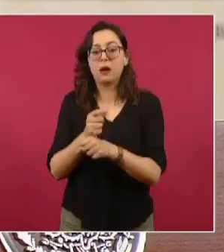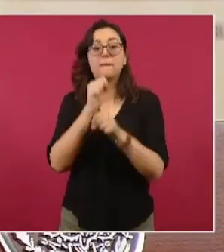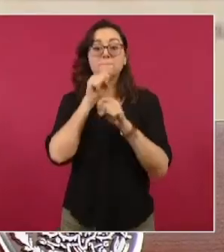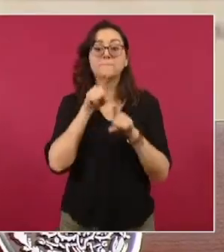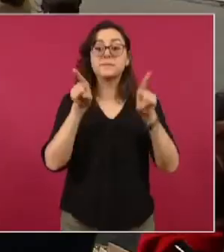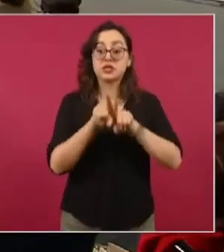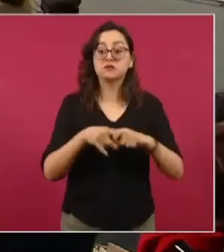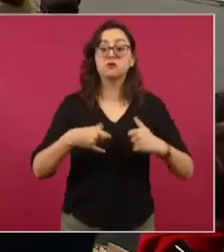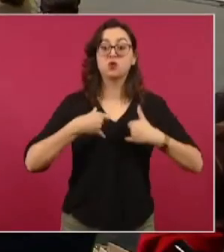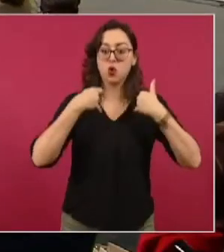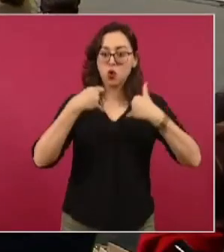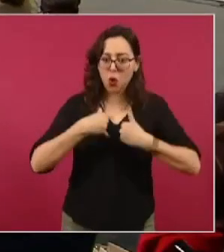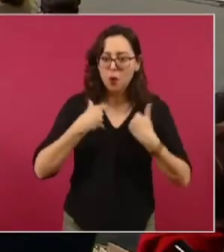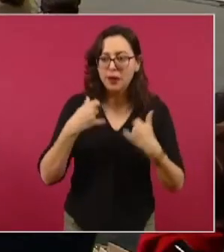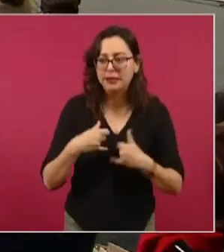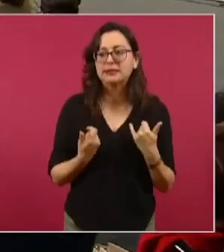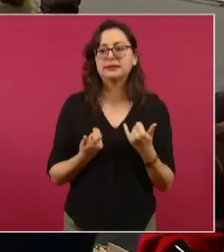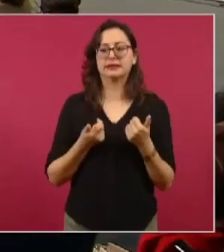y esto